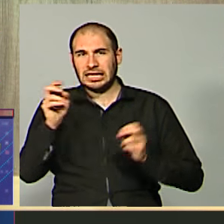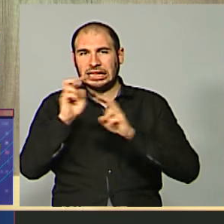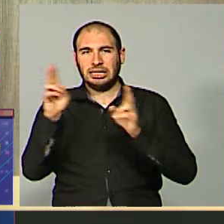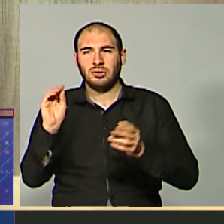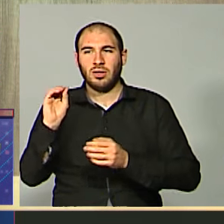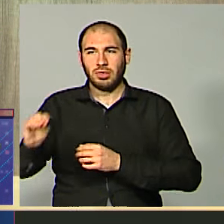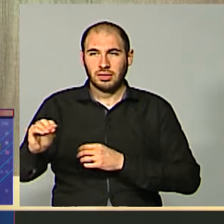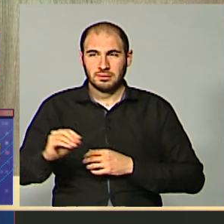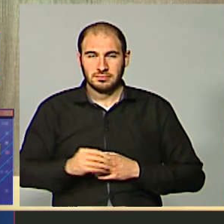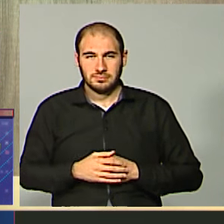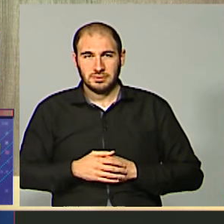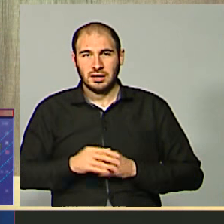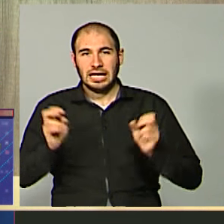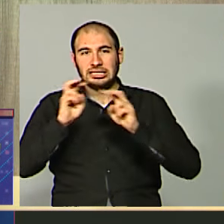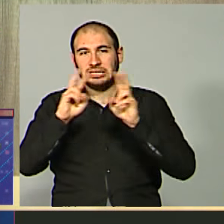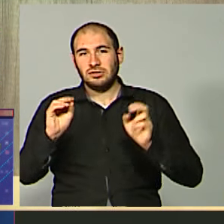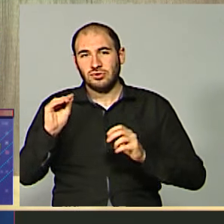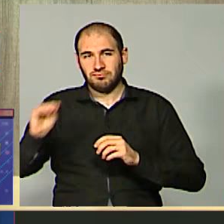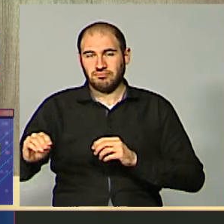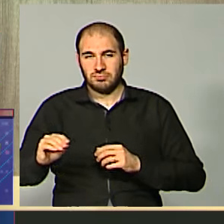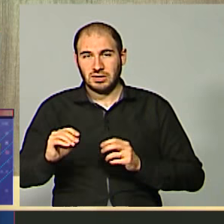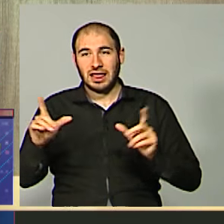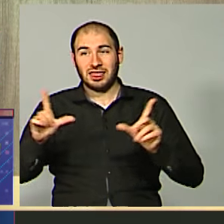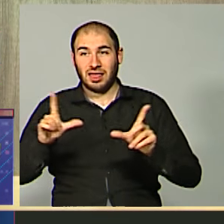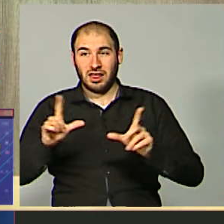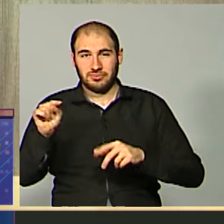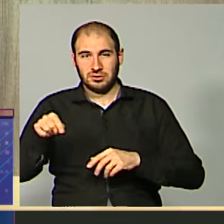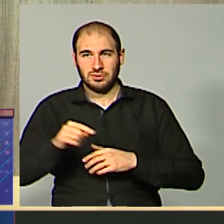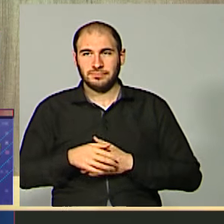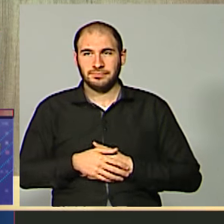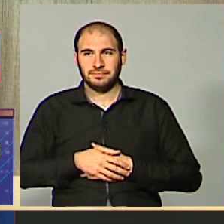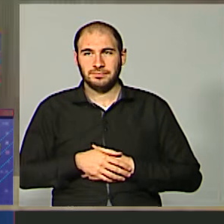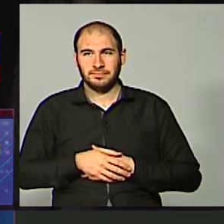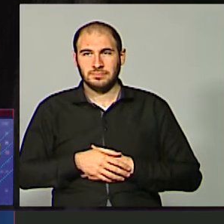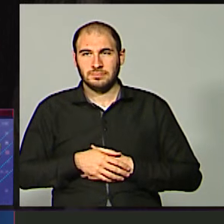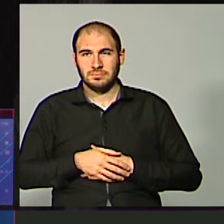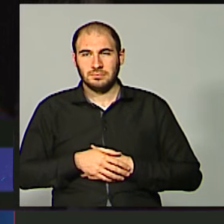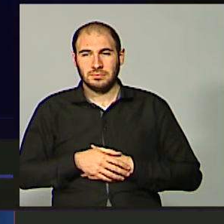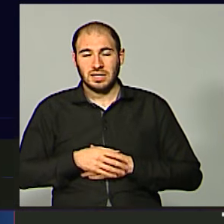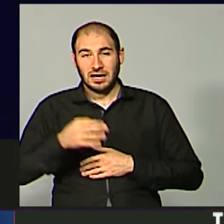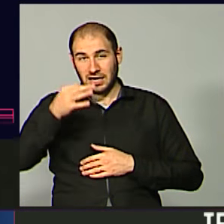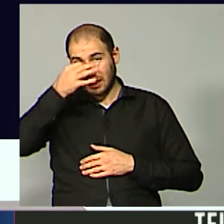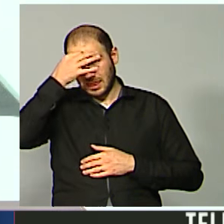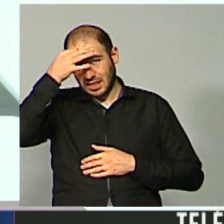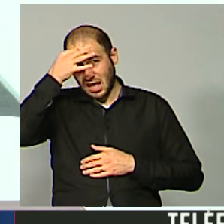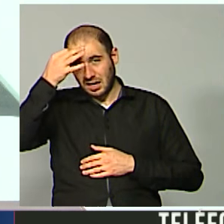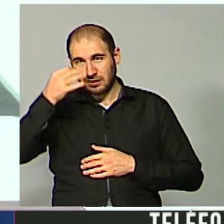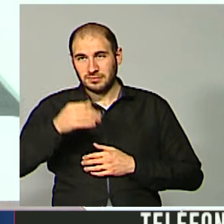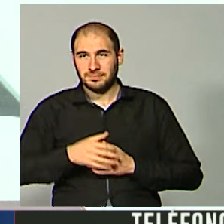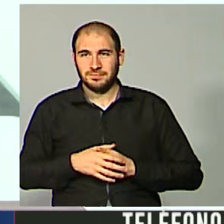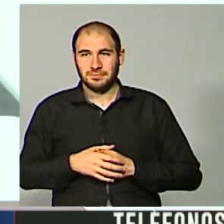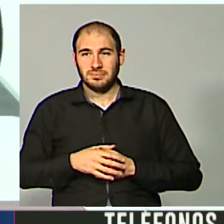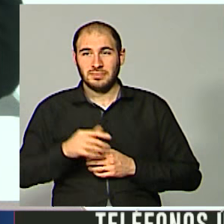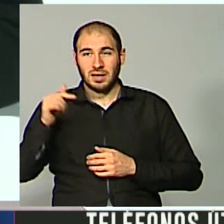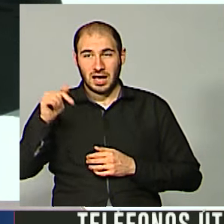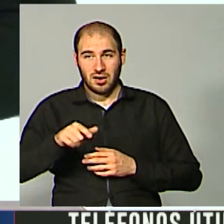estereotipados en la televisión, digamos. La obra de teatro que